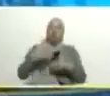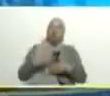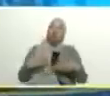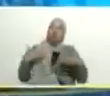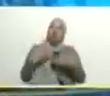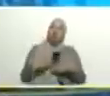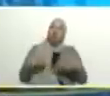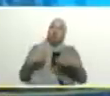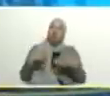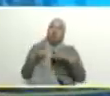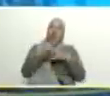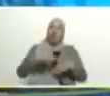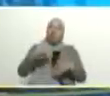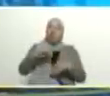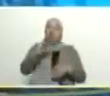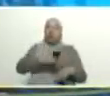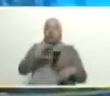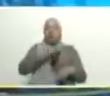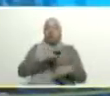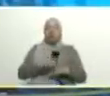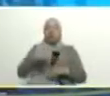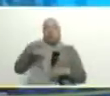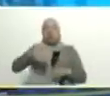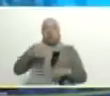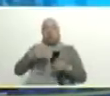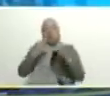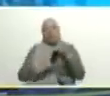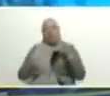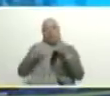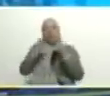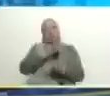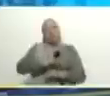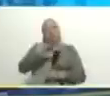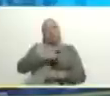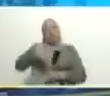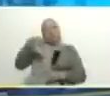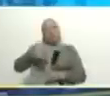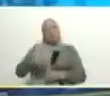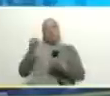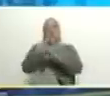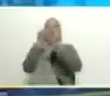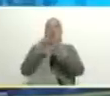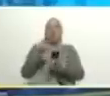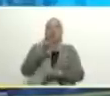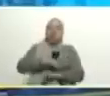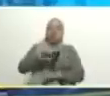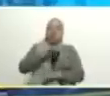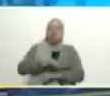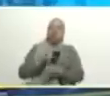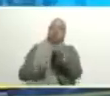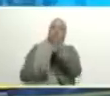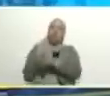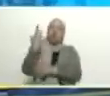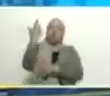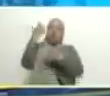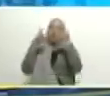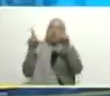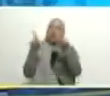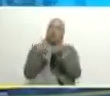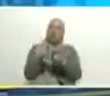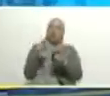bienestar de las misiones sociales, el estado de igualdad social, el estado de felicidad social que fundó nuestro comandante